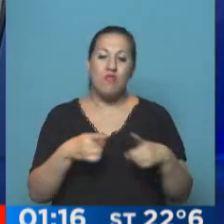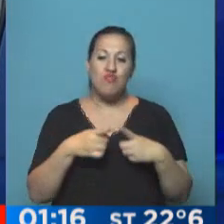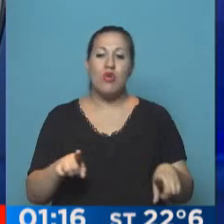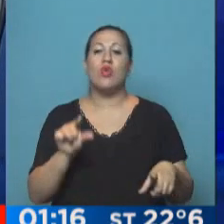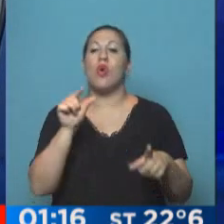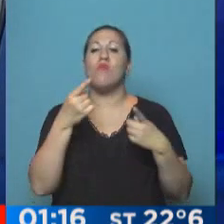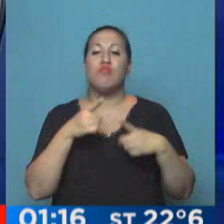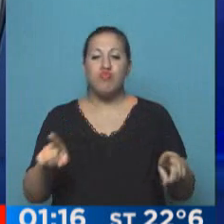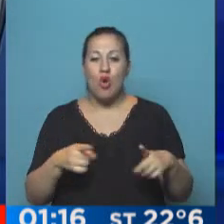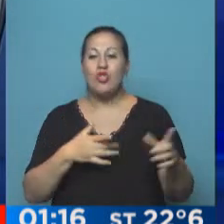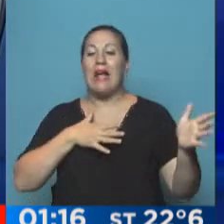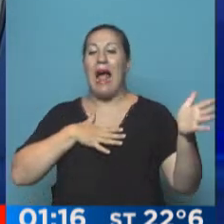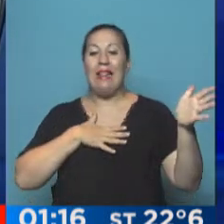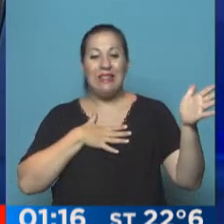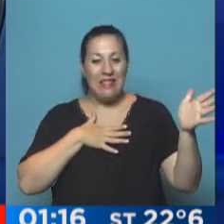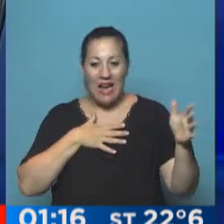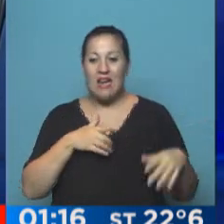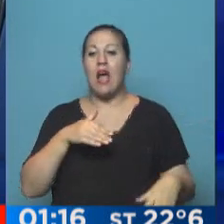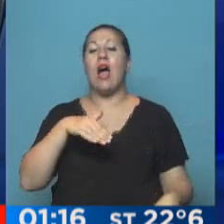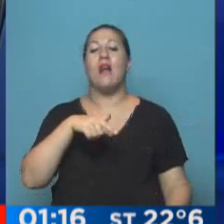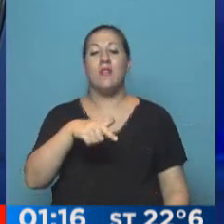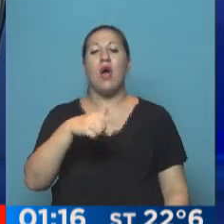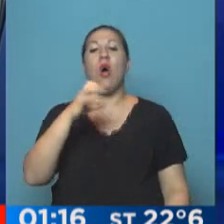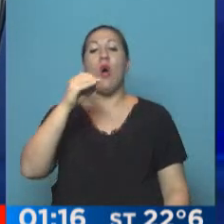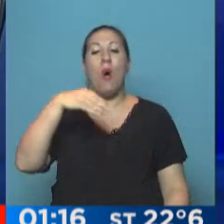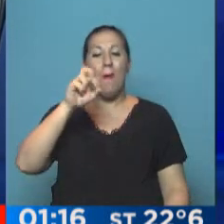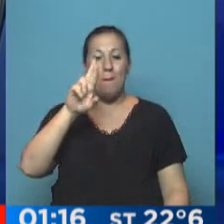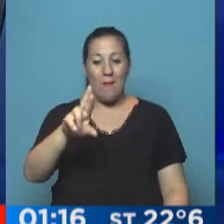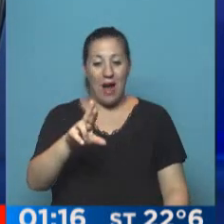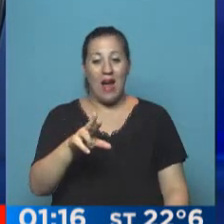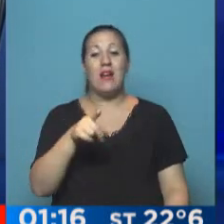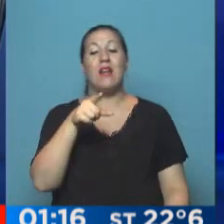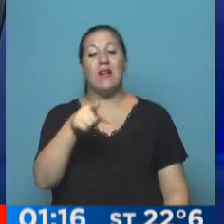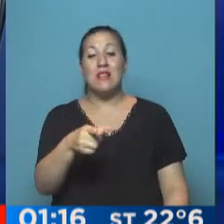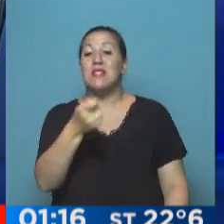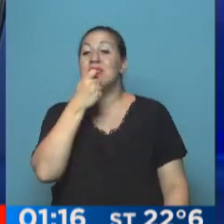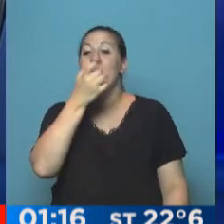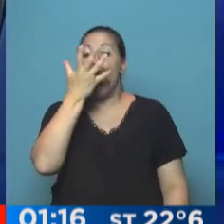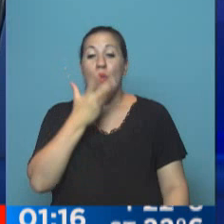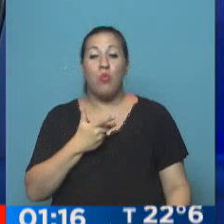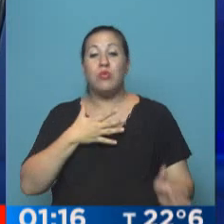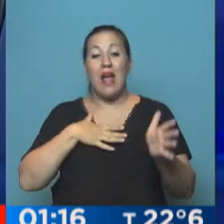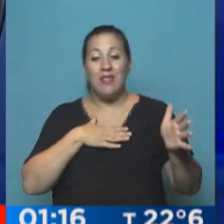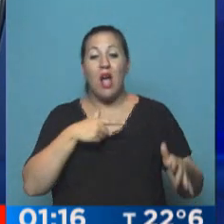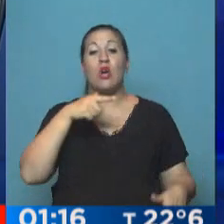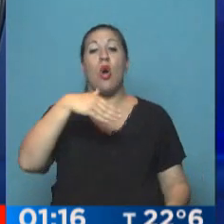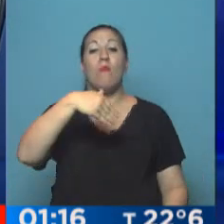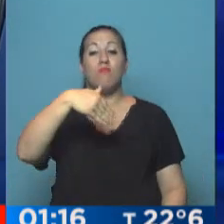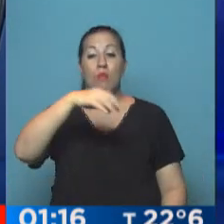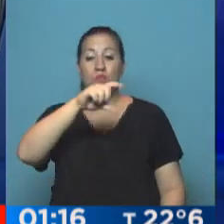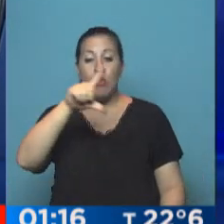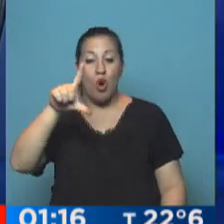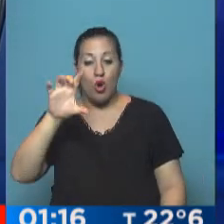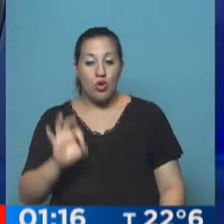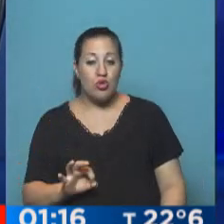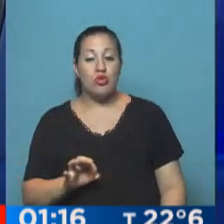un poco de música ciudadana, de tango. Omar Moyo, si usted, amigo, amiga, es tanguero, bueno, Omar Moyo viene